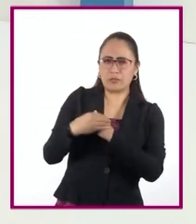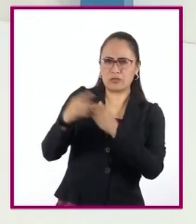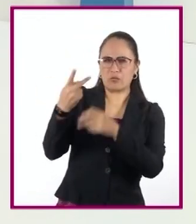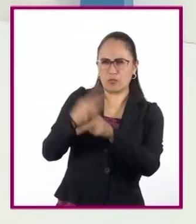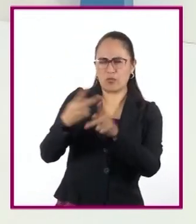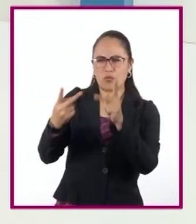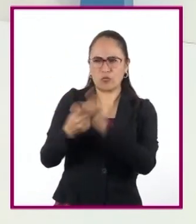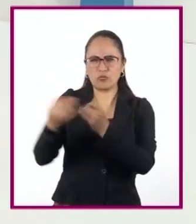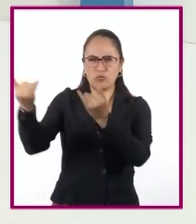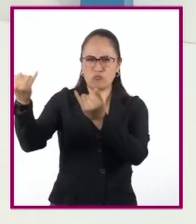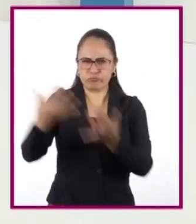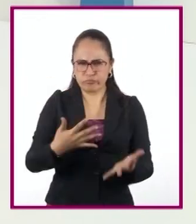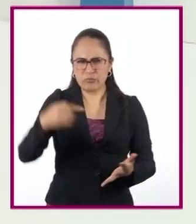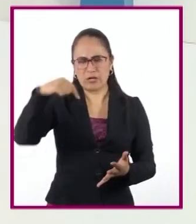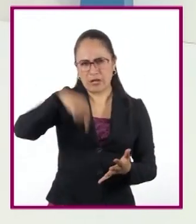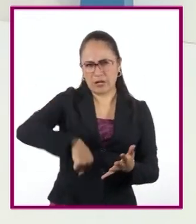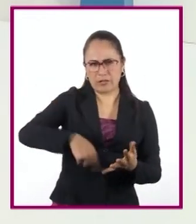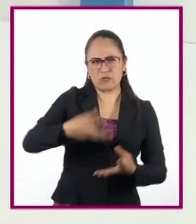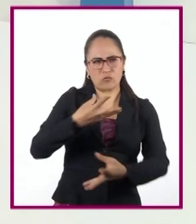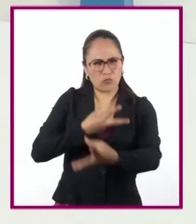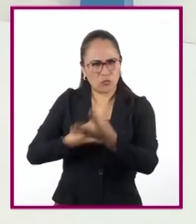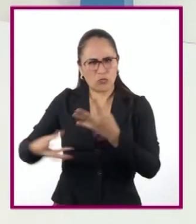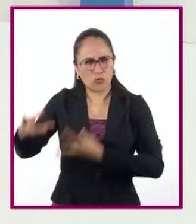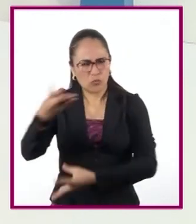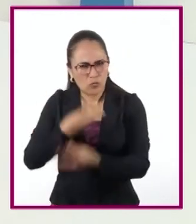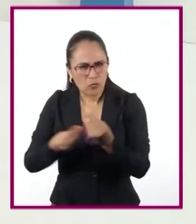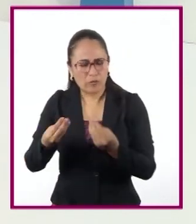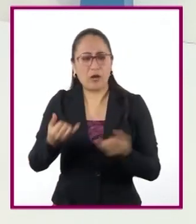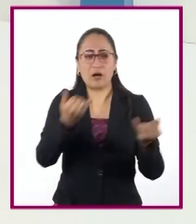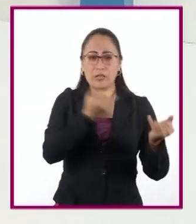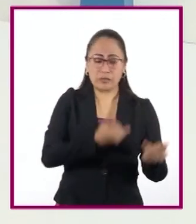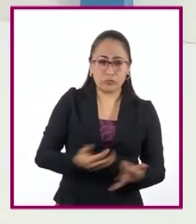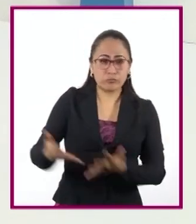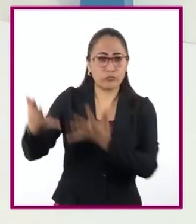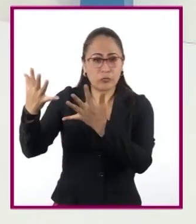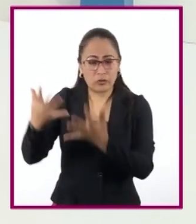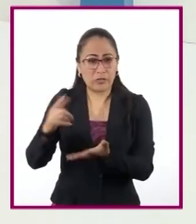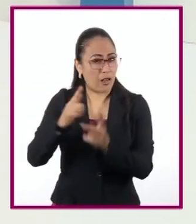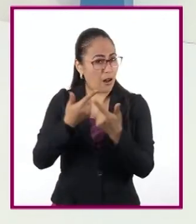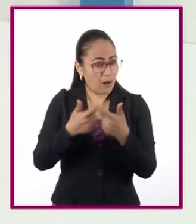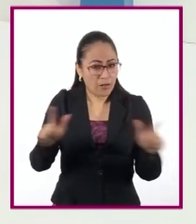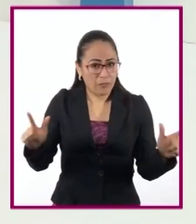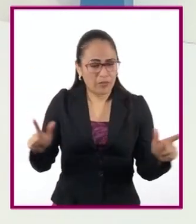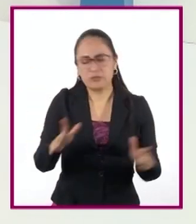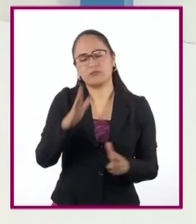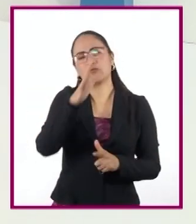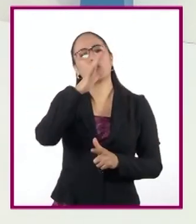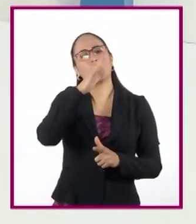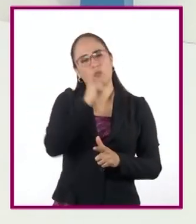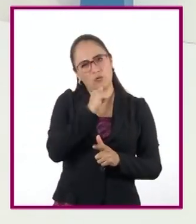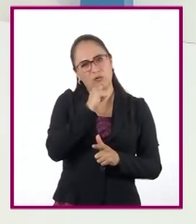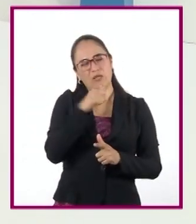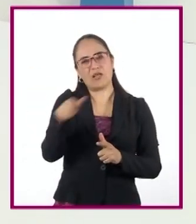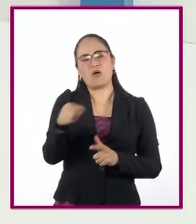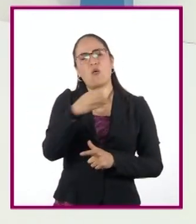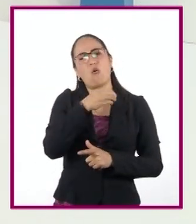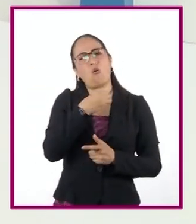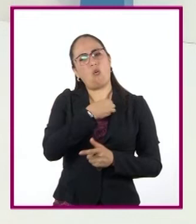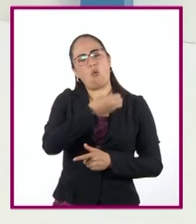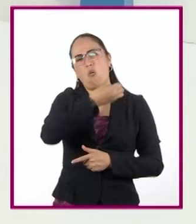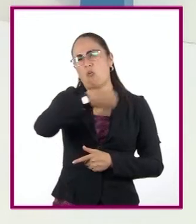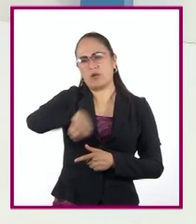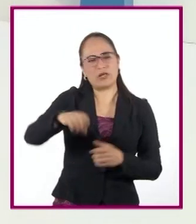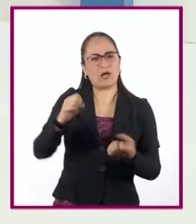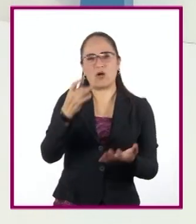productos manufacturados. No podían exportar libremente sus productos y los obligaban a comprar los procedentes